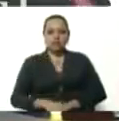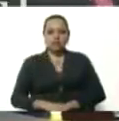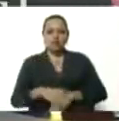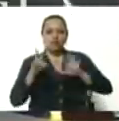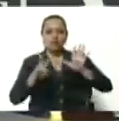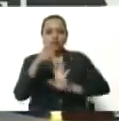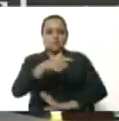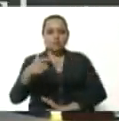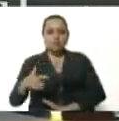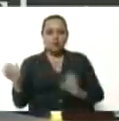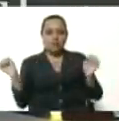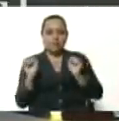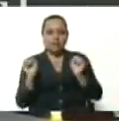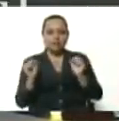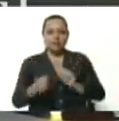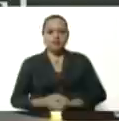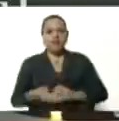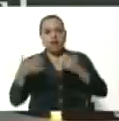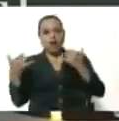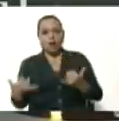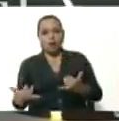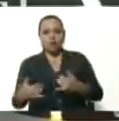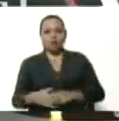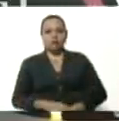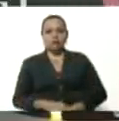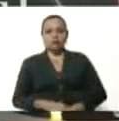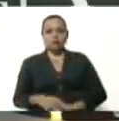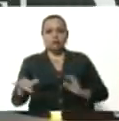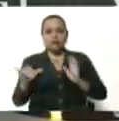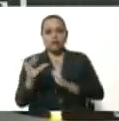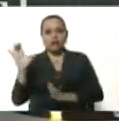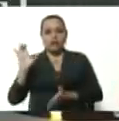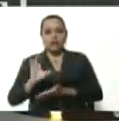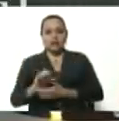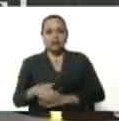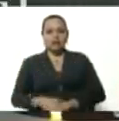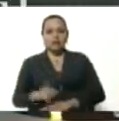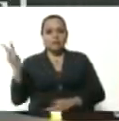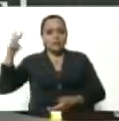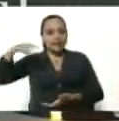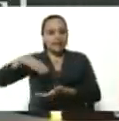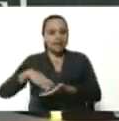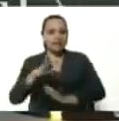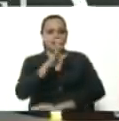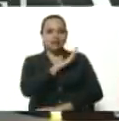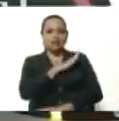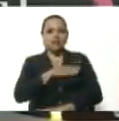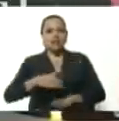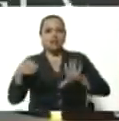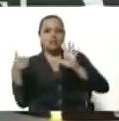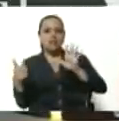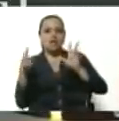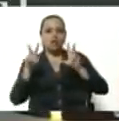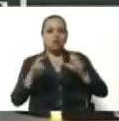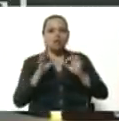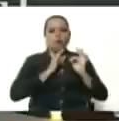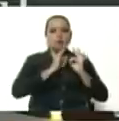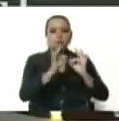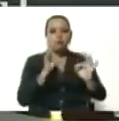Mérida. Luego volvemos a la región capital, presidente, donde el estado Miranda registra 6 nuevos